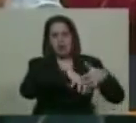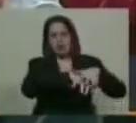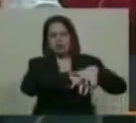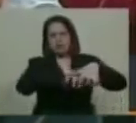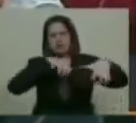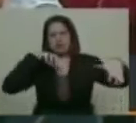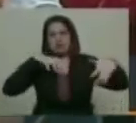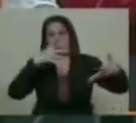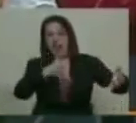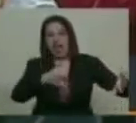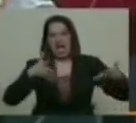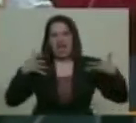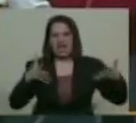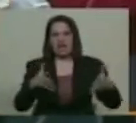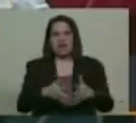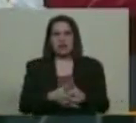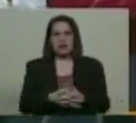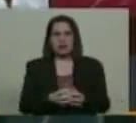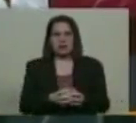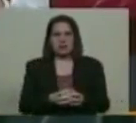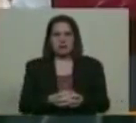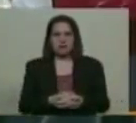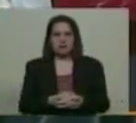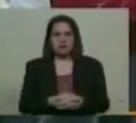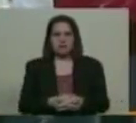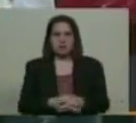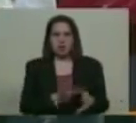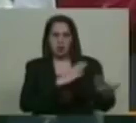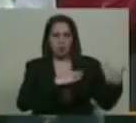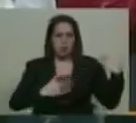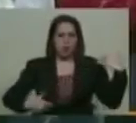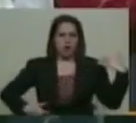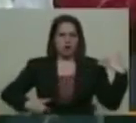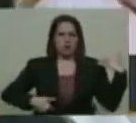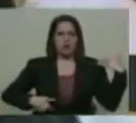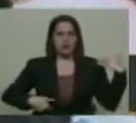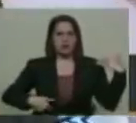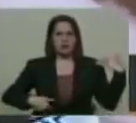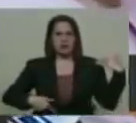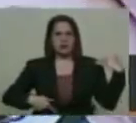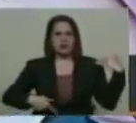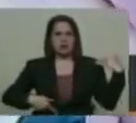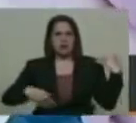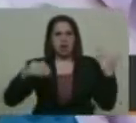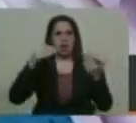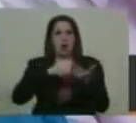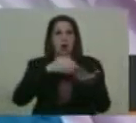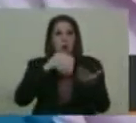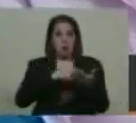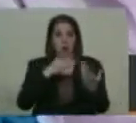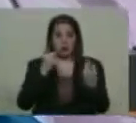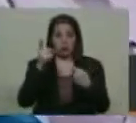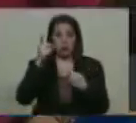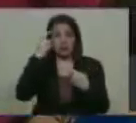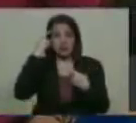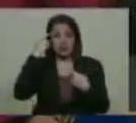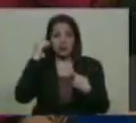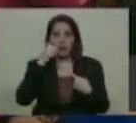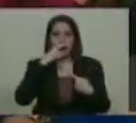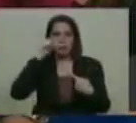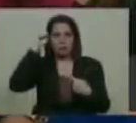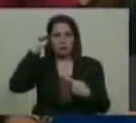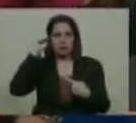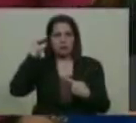para garantizar que nuestro presidente obrero, usted sabe que